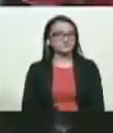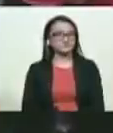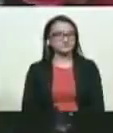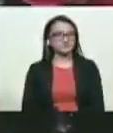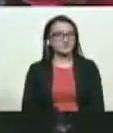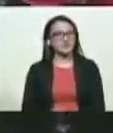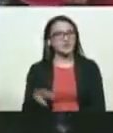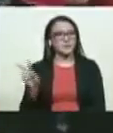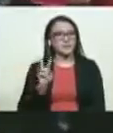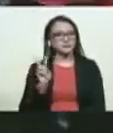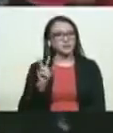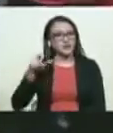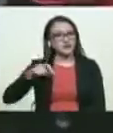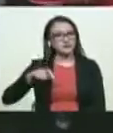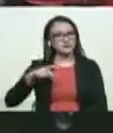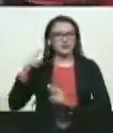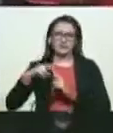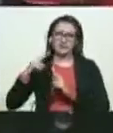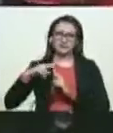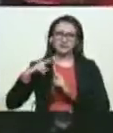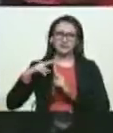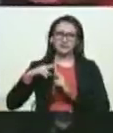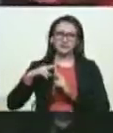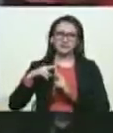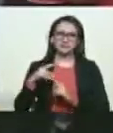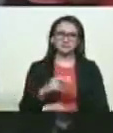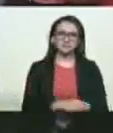venezuela necesita el táchira